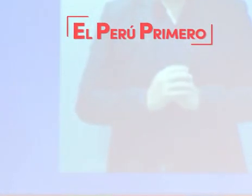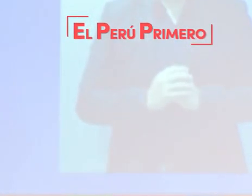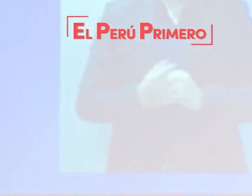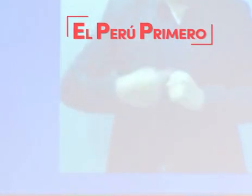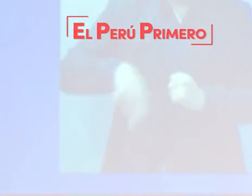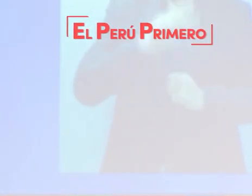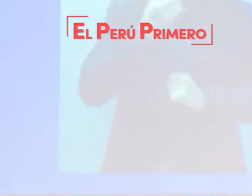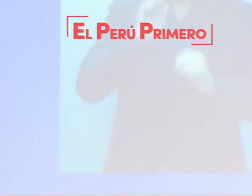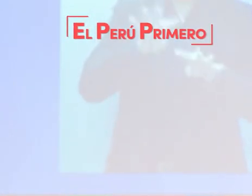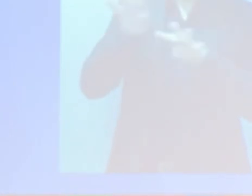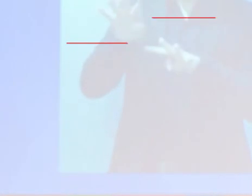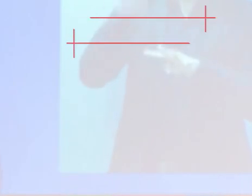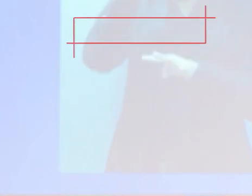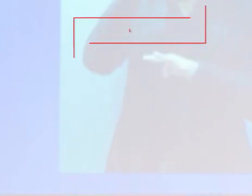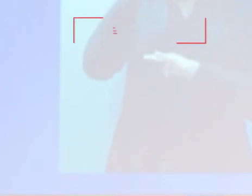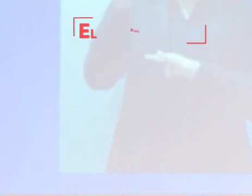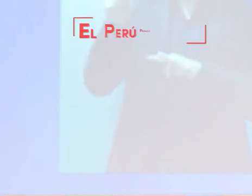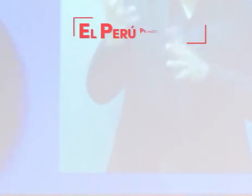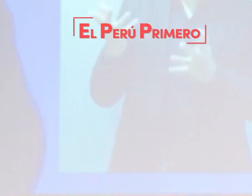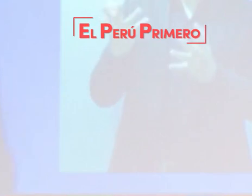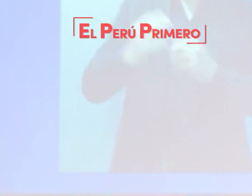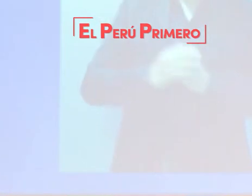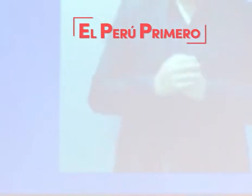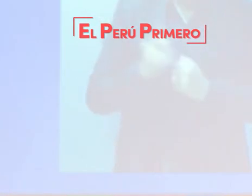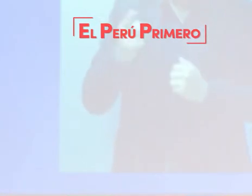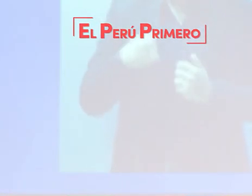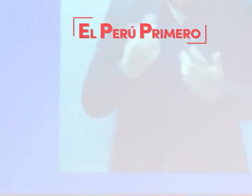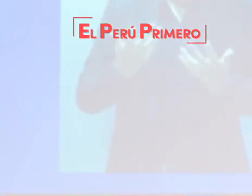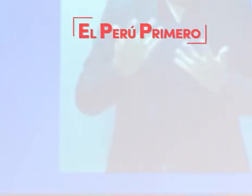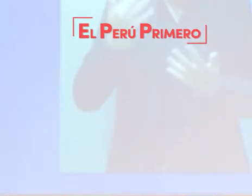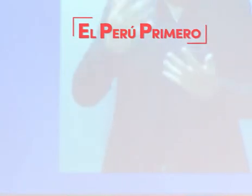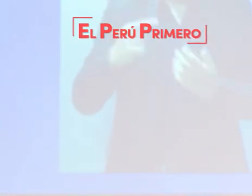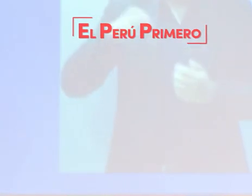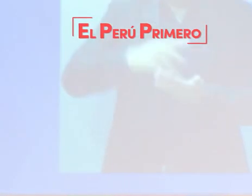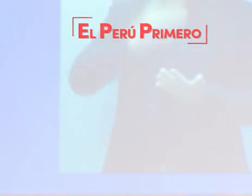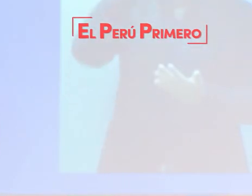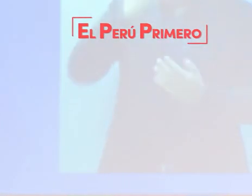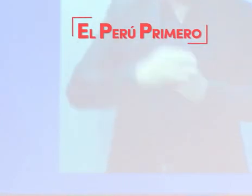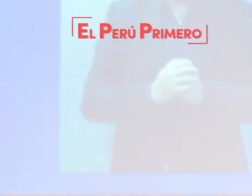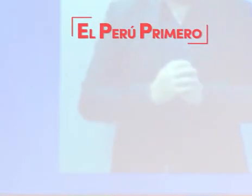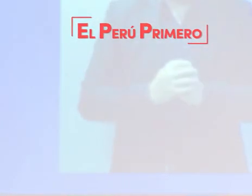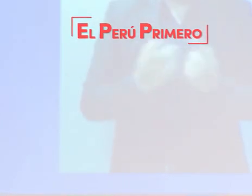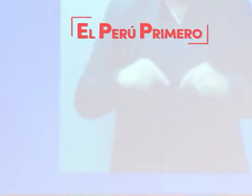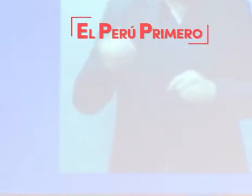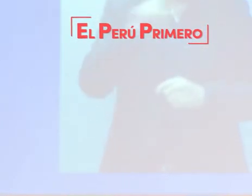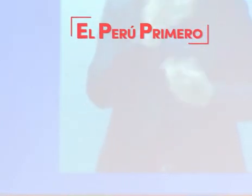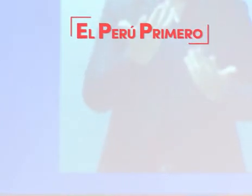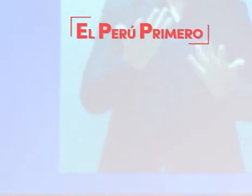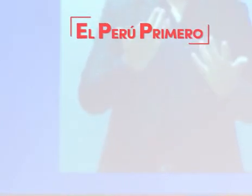ahora. Están las Fuerzas Armadas, están los empresarios.